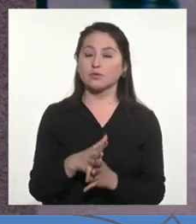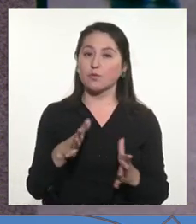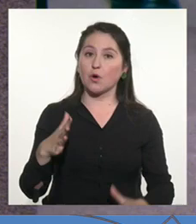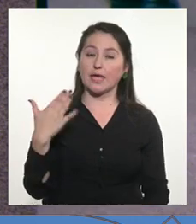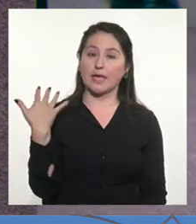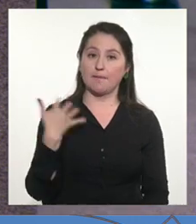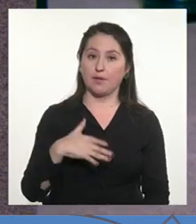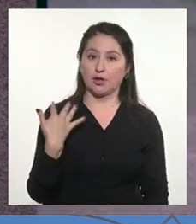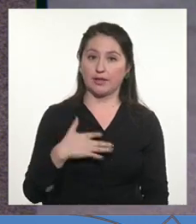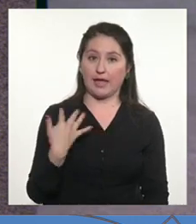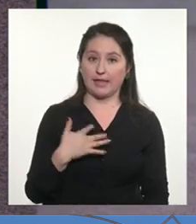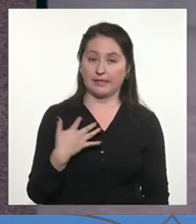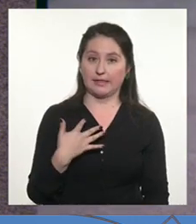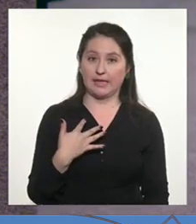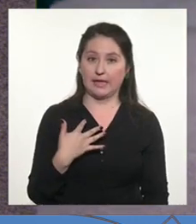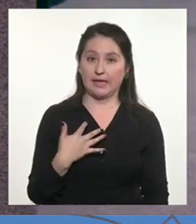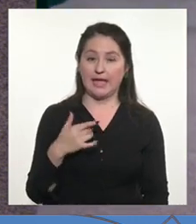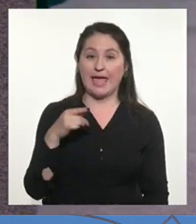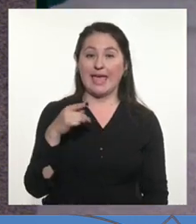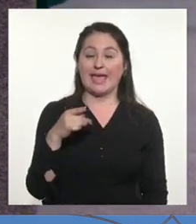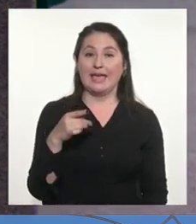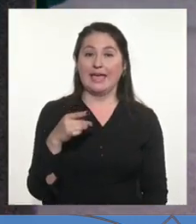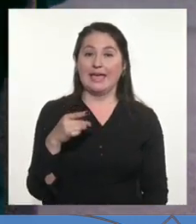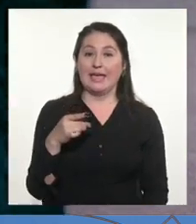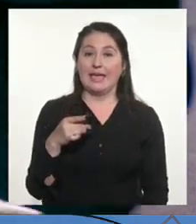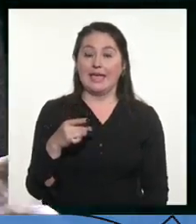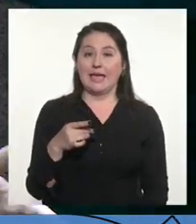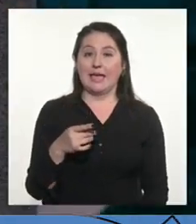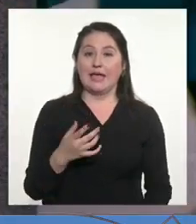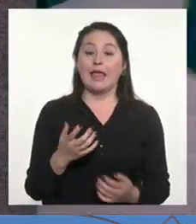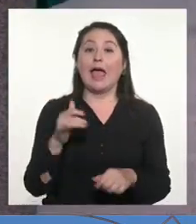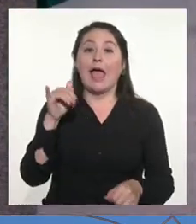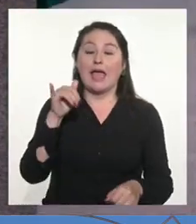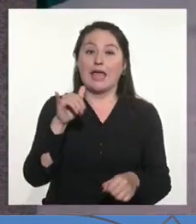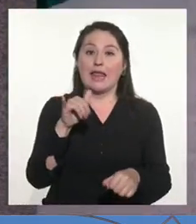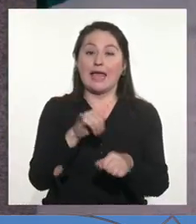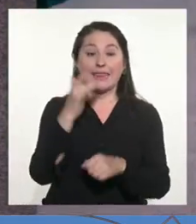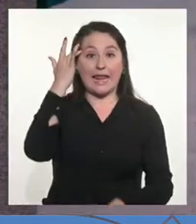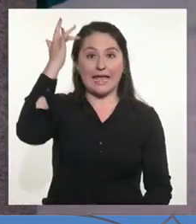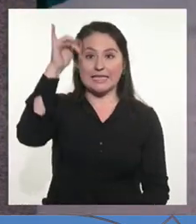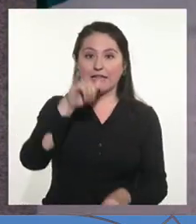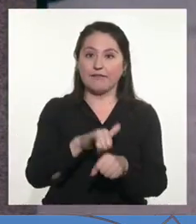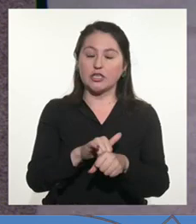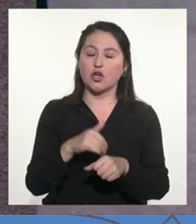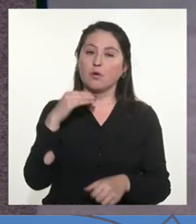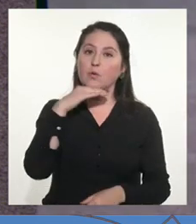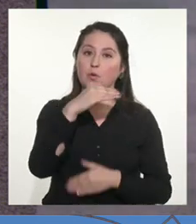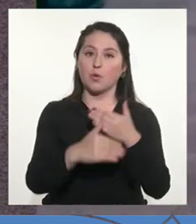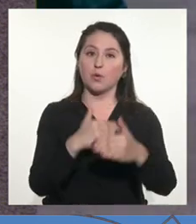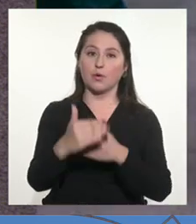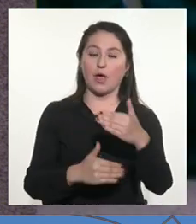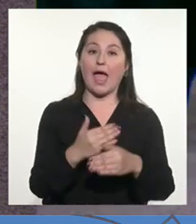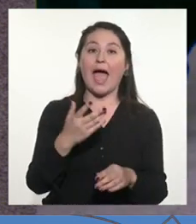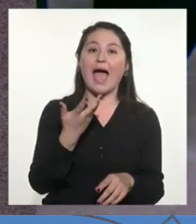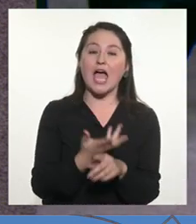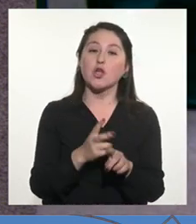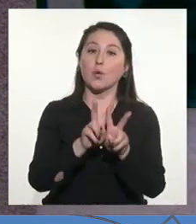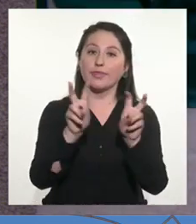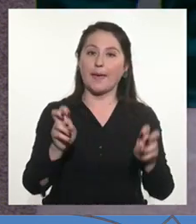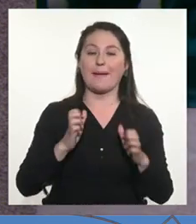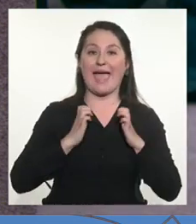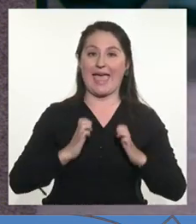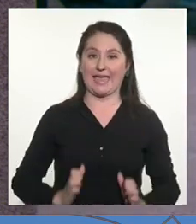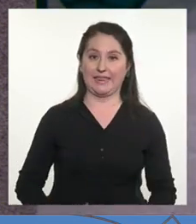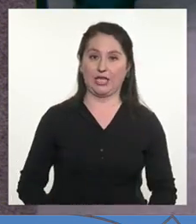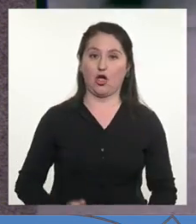brecha contra la inteligencia artificial va a ser inalcanzable por eso que ya hay una discusión incluso de tema ético pero yo creo que esto